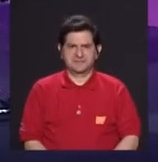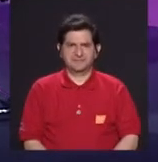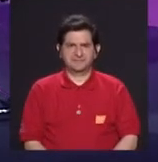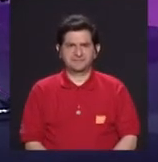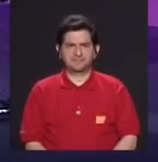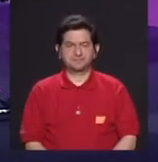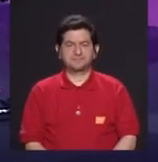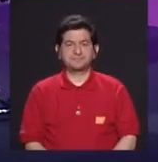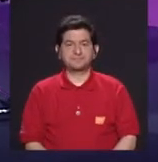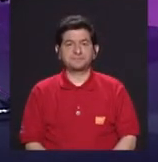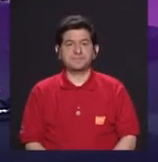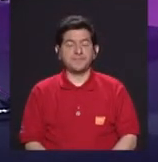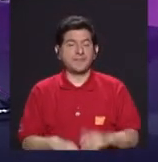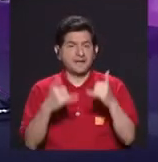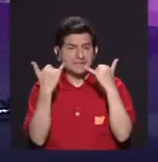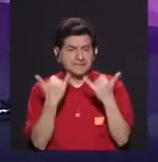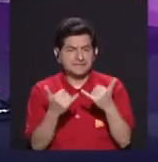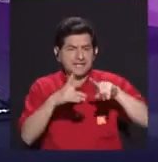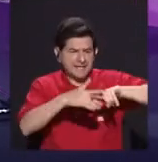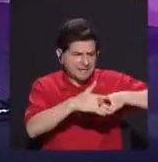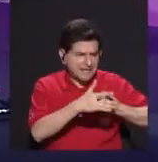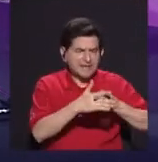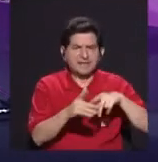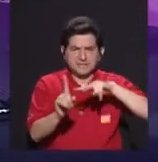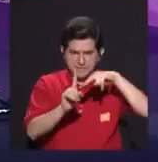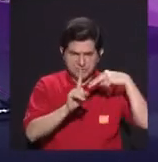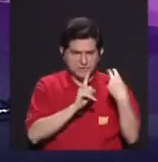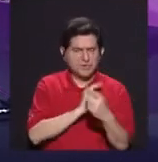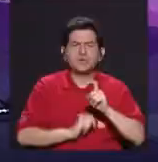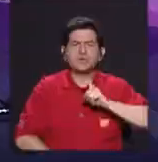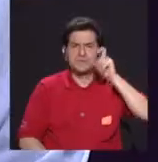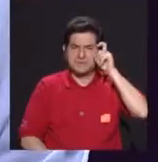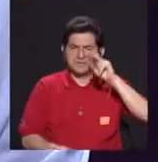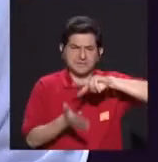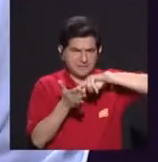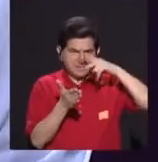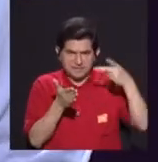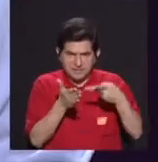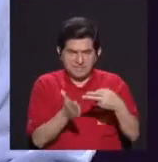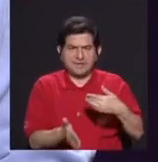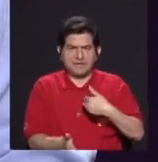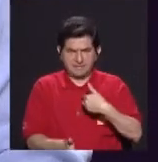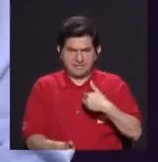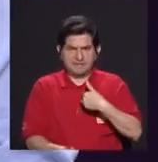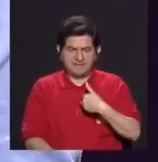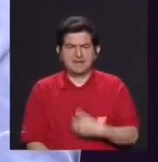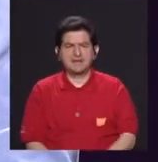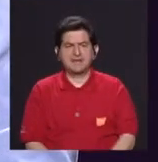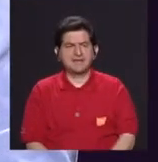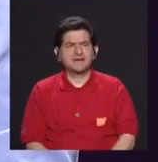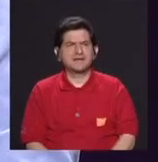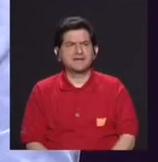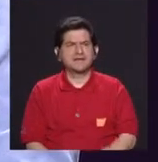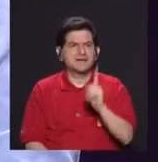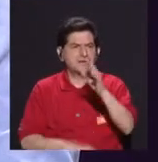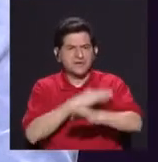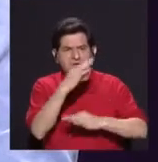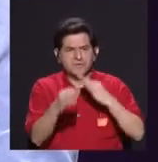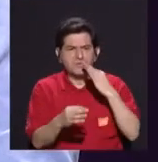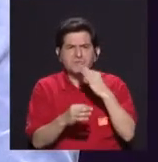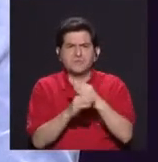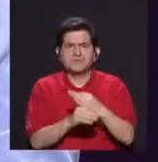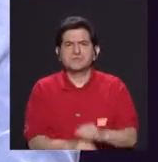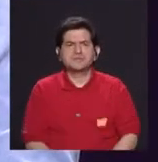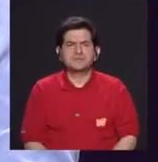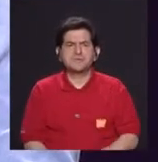bueno ya ya de entrada la perspectiva de género habla de que tiene uno que tener cierta disposición